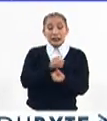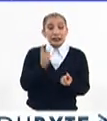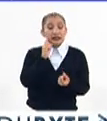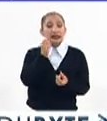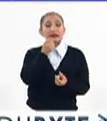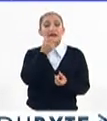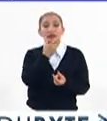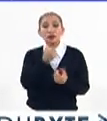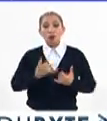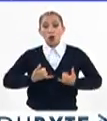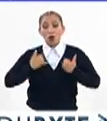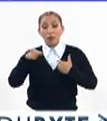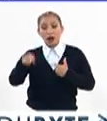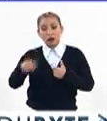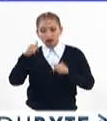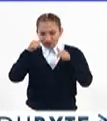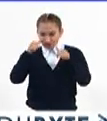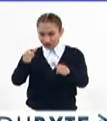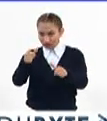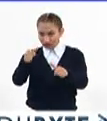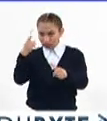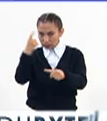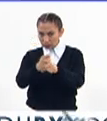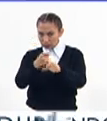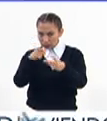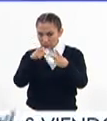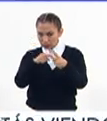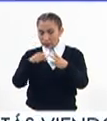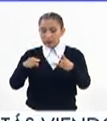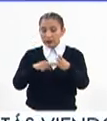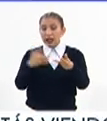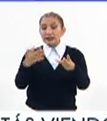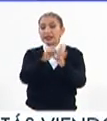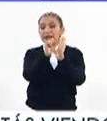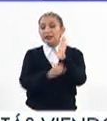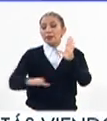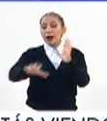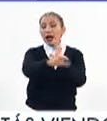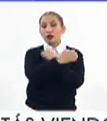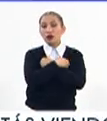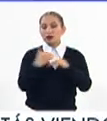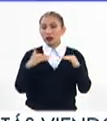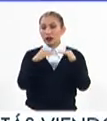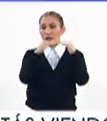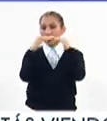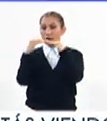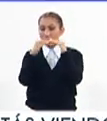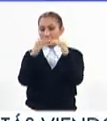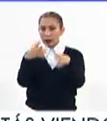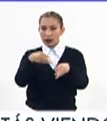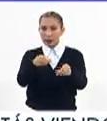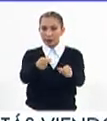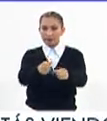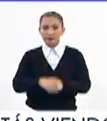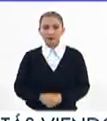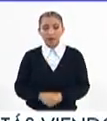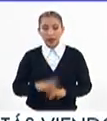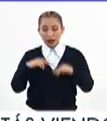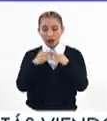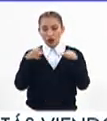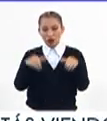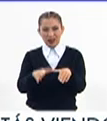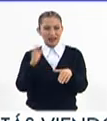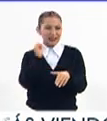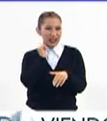niñas, niños y jóvenes al centro y crear un sistema educativo con equidad y calidad. Al reunirse